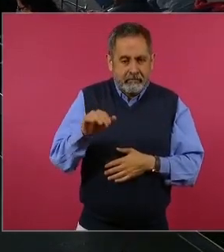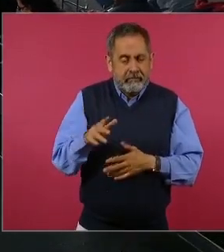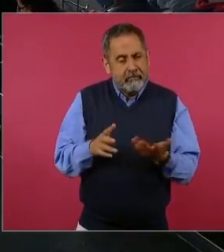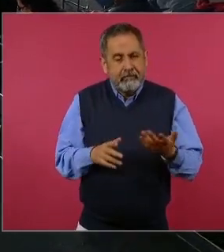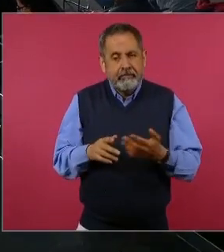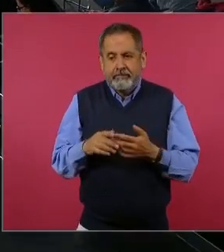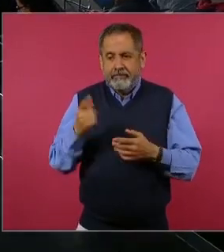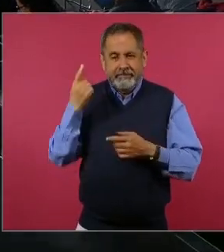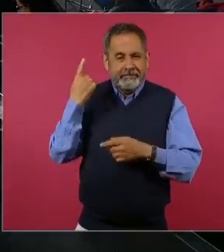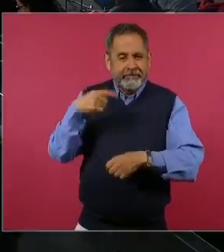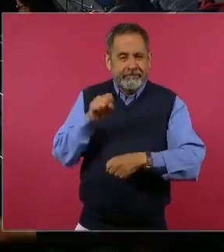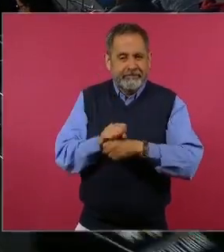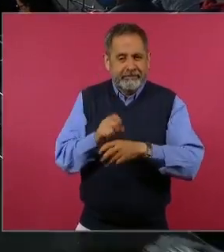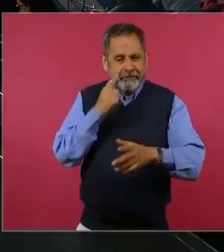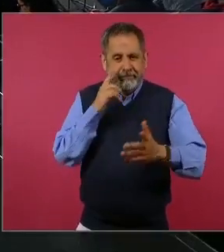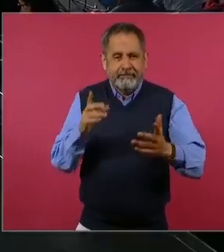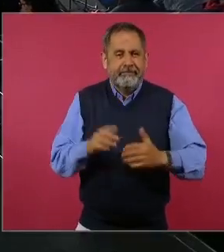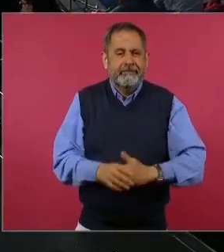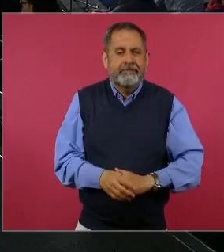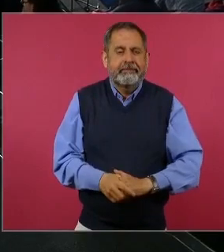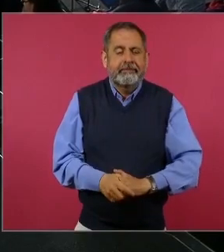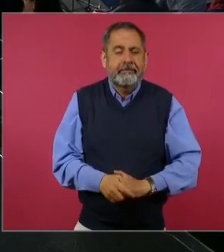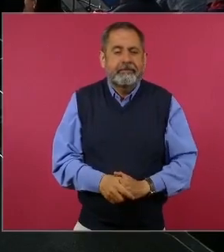al fin de semana,